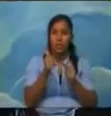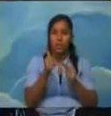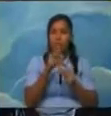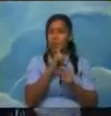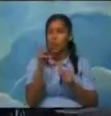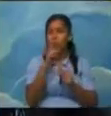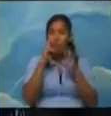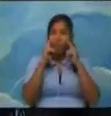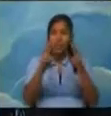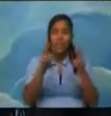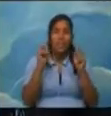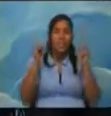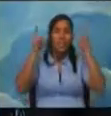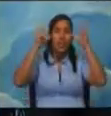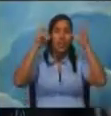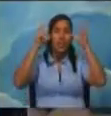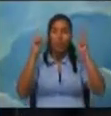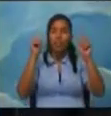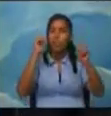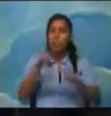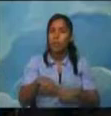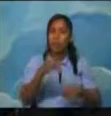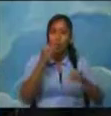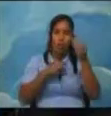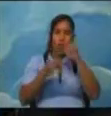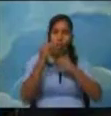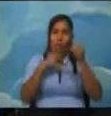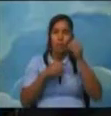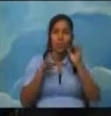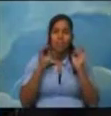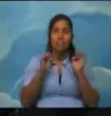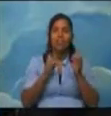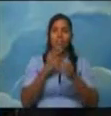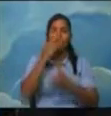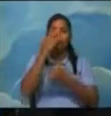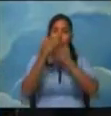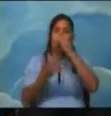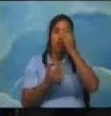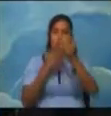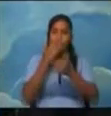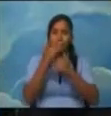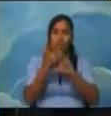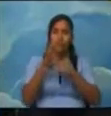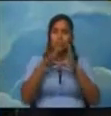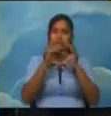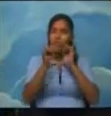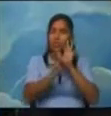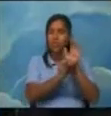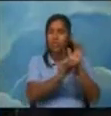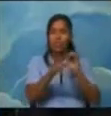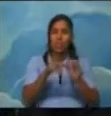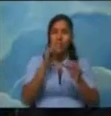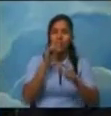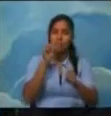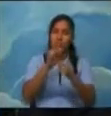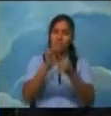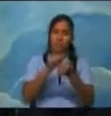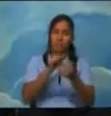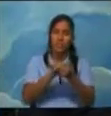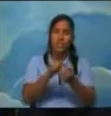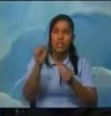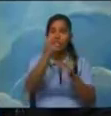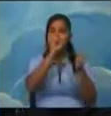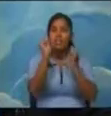ni oyen, tampoco comen, qué bueno, ni huelen, son ídolos de madera. Salmo 115 nos